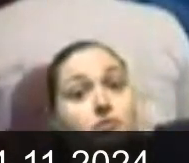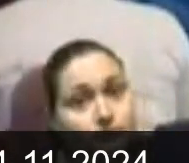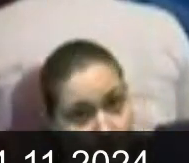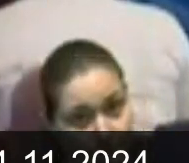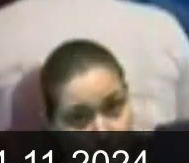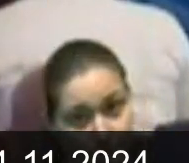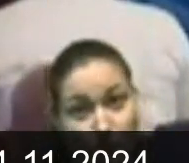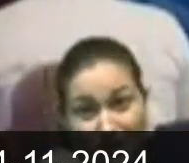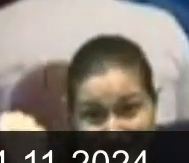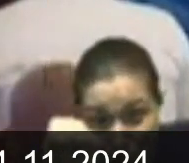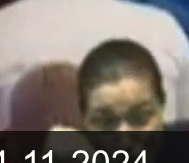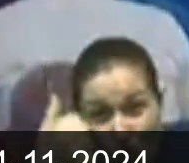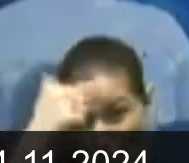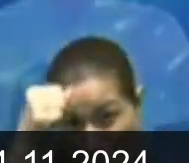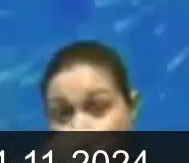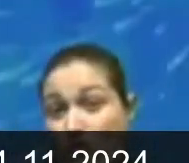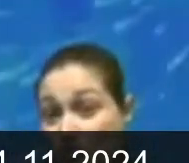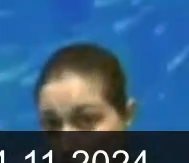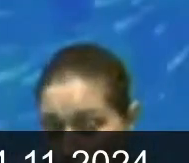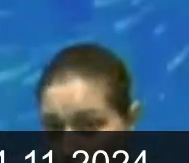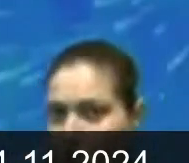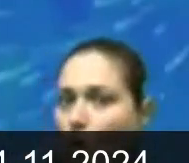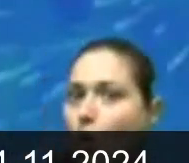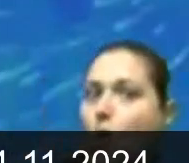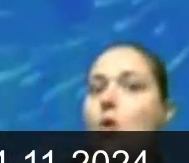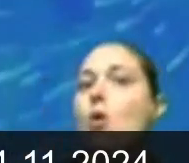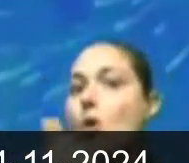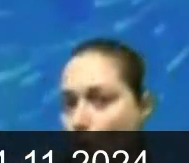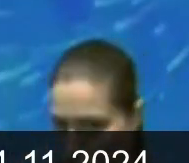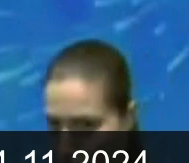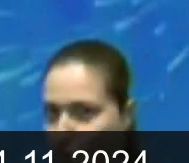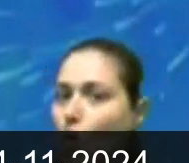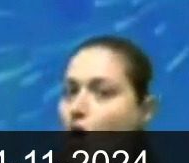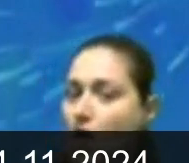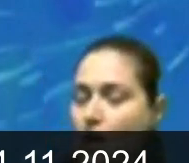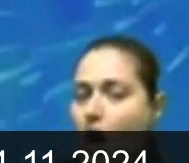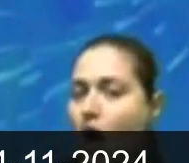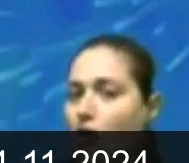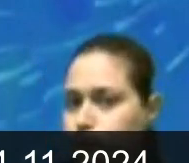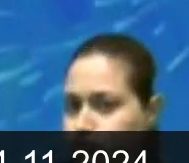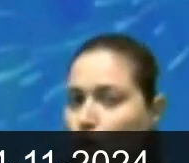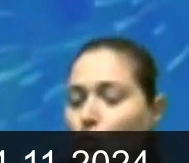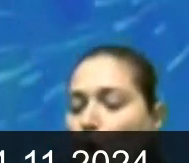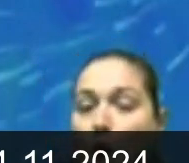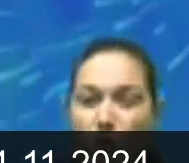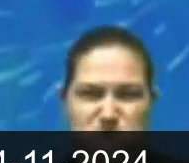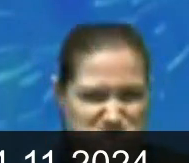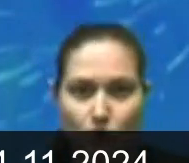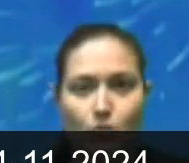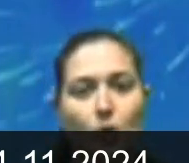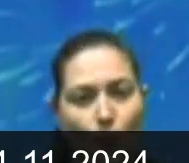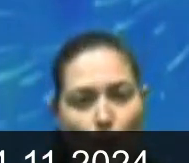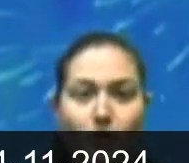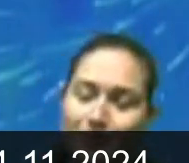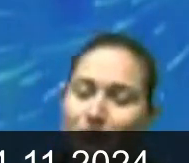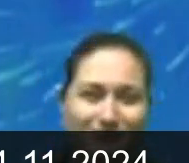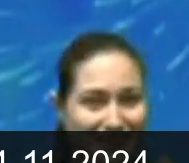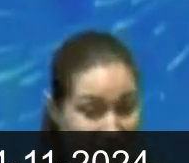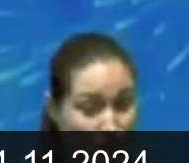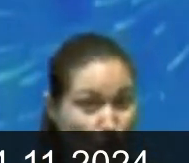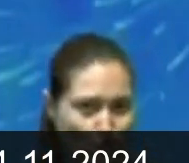otra activa onda tropical estará incidiendo en el territorio nacional. O sea, que vamos a tener un noviembre